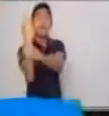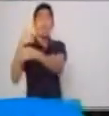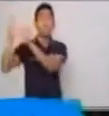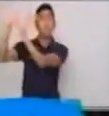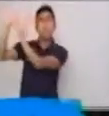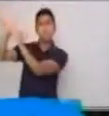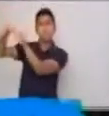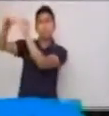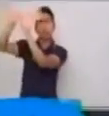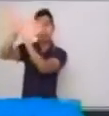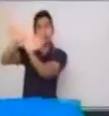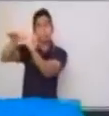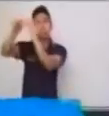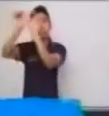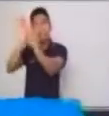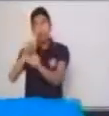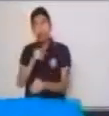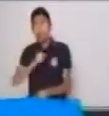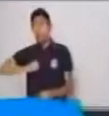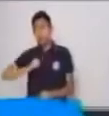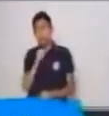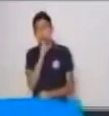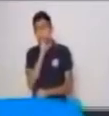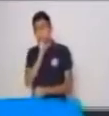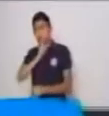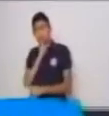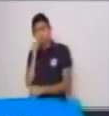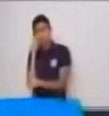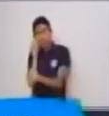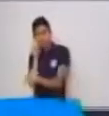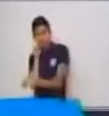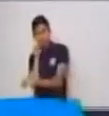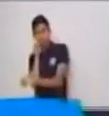Ellos se quedaron en silencio,